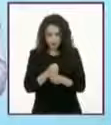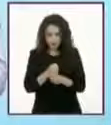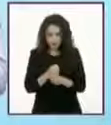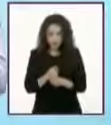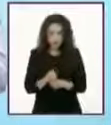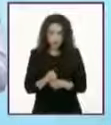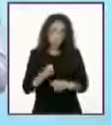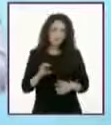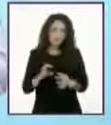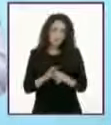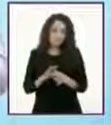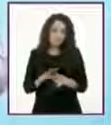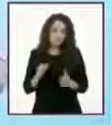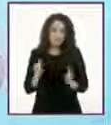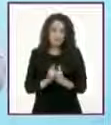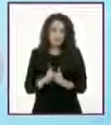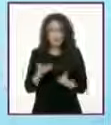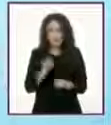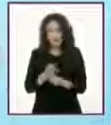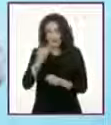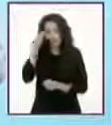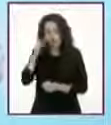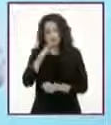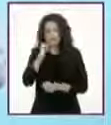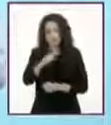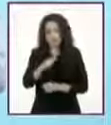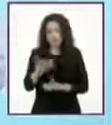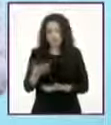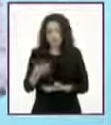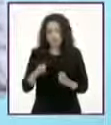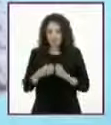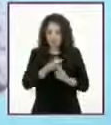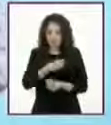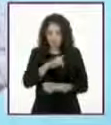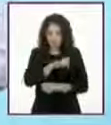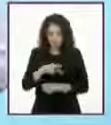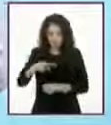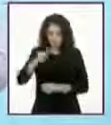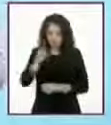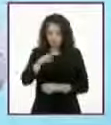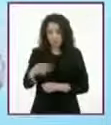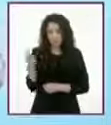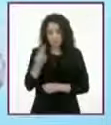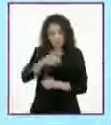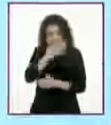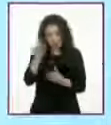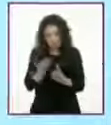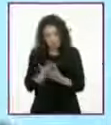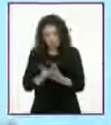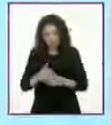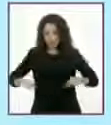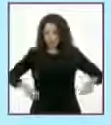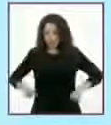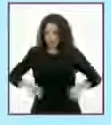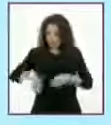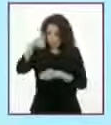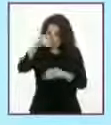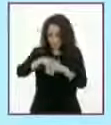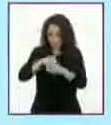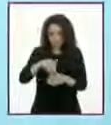a la mano papel y pluma para que a lo largo del programa hagan sus anotaciones sobre el tema.